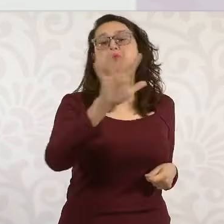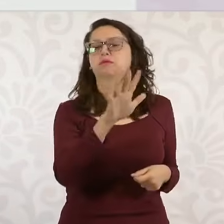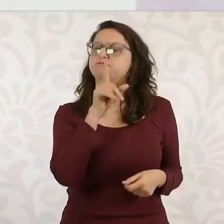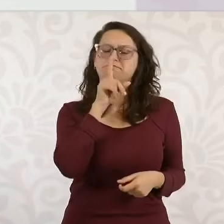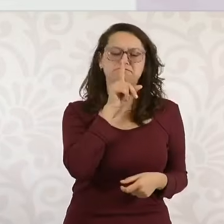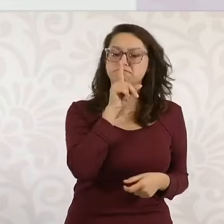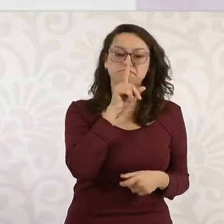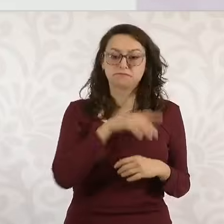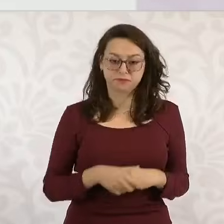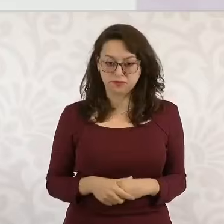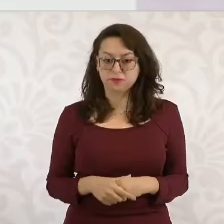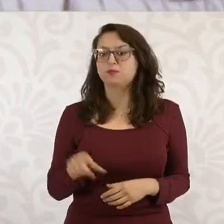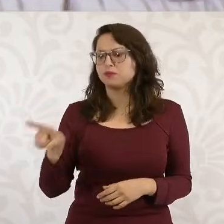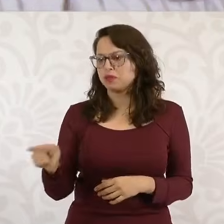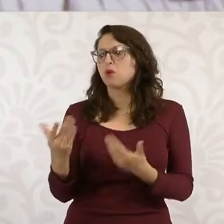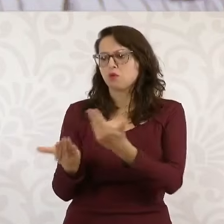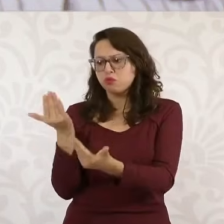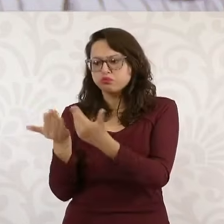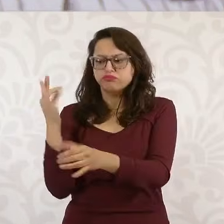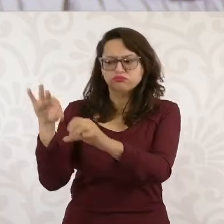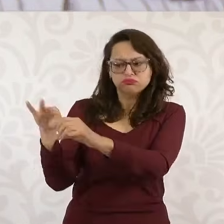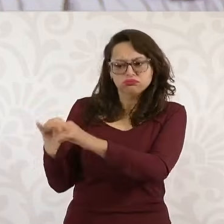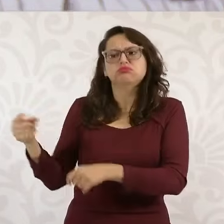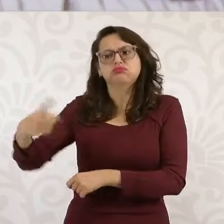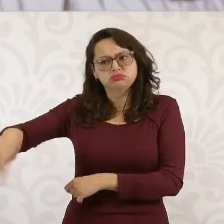Queremos que se reconozca la diversidad política de nuestro país,